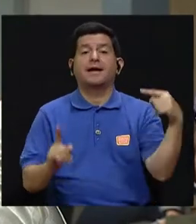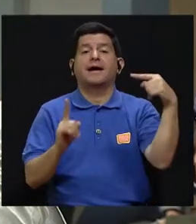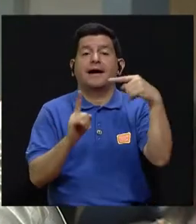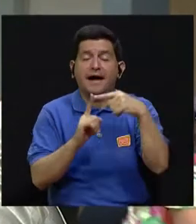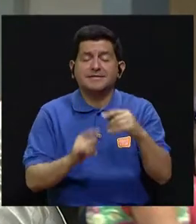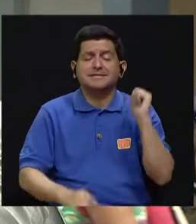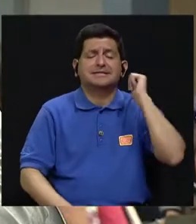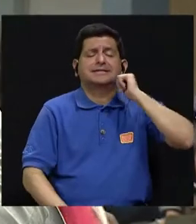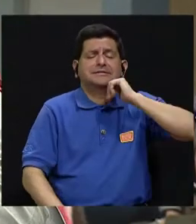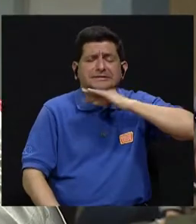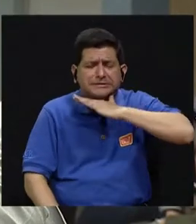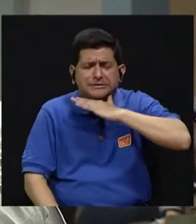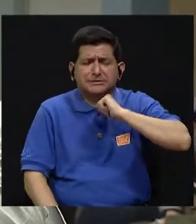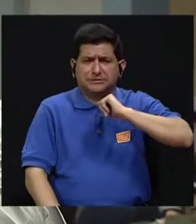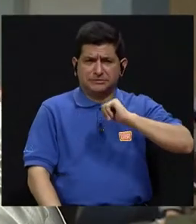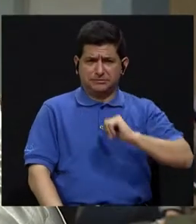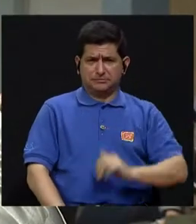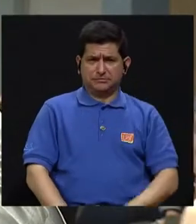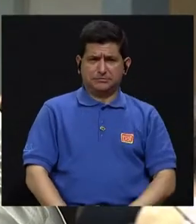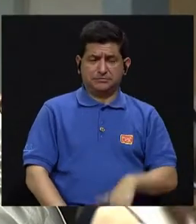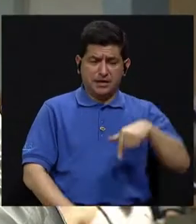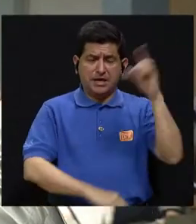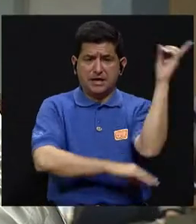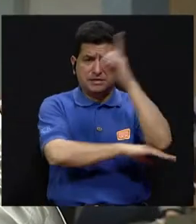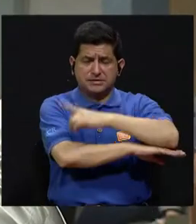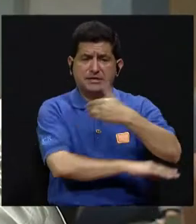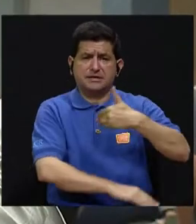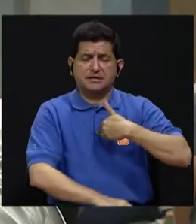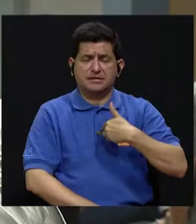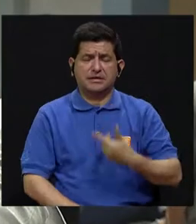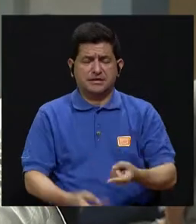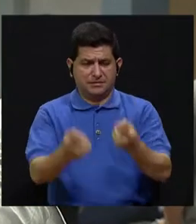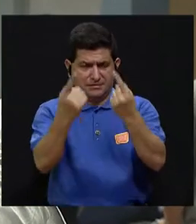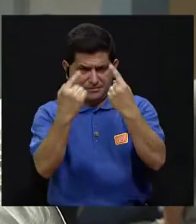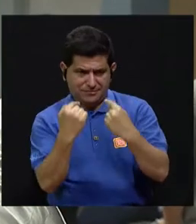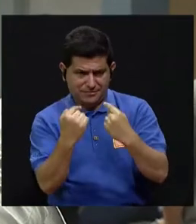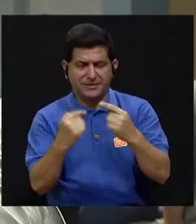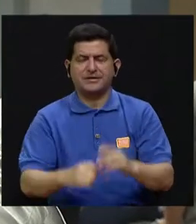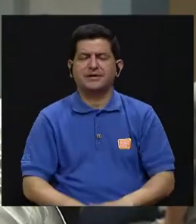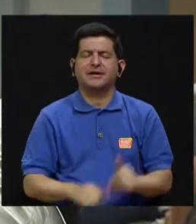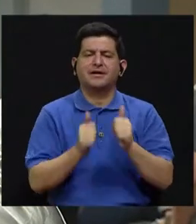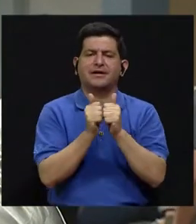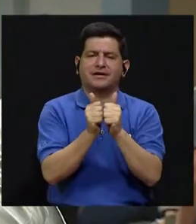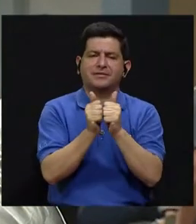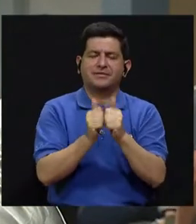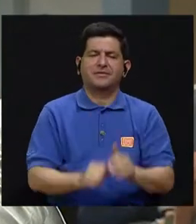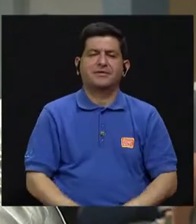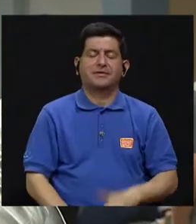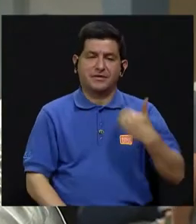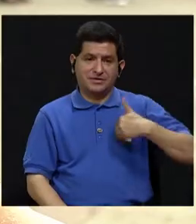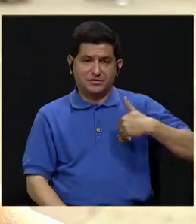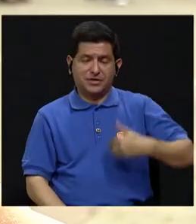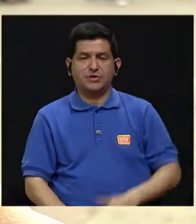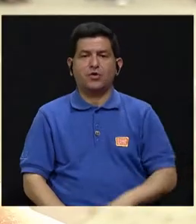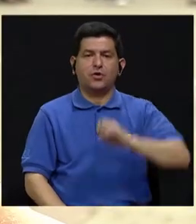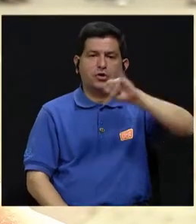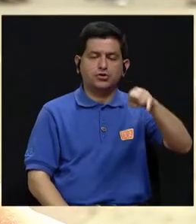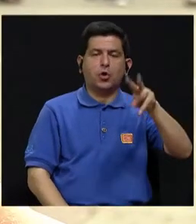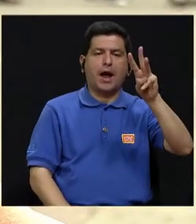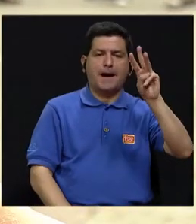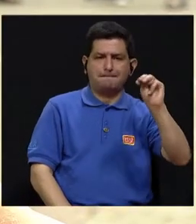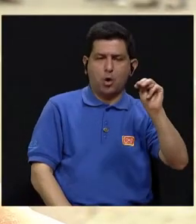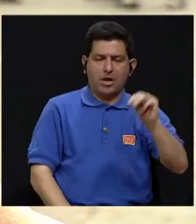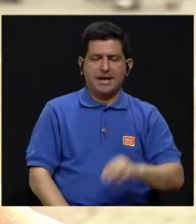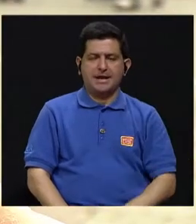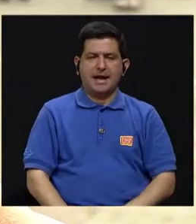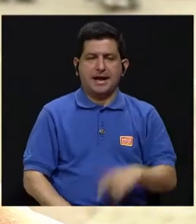incluso pues la contaminamos. Para el día de hoy tenemos la presencia, nos acompaña el señor Johan